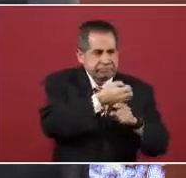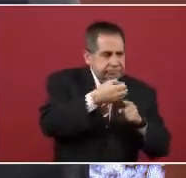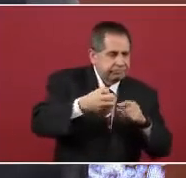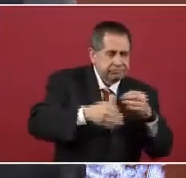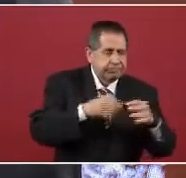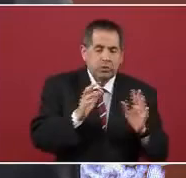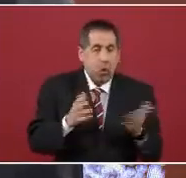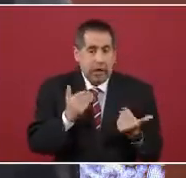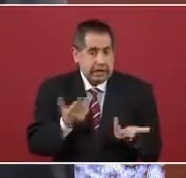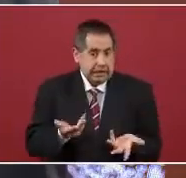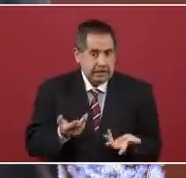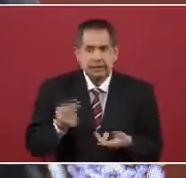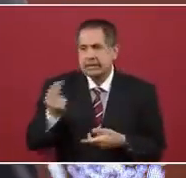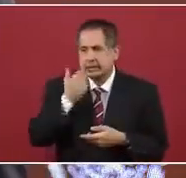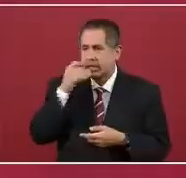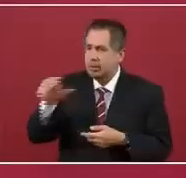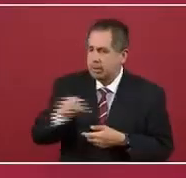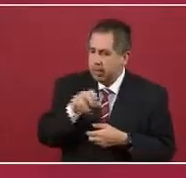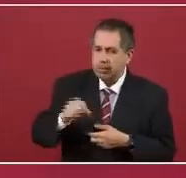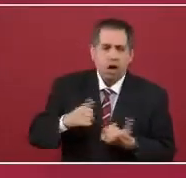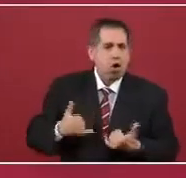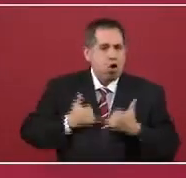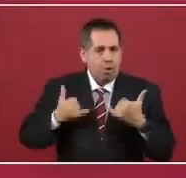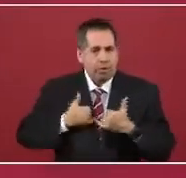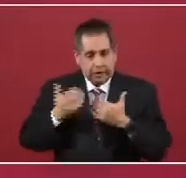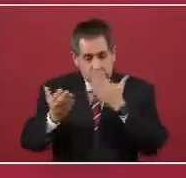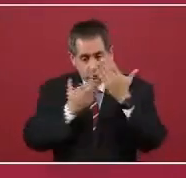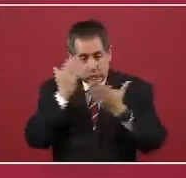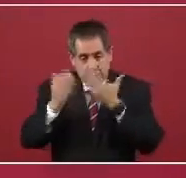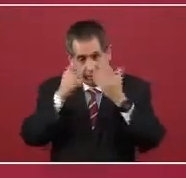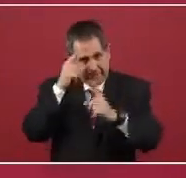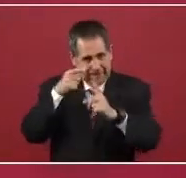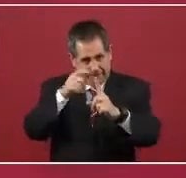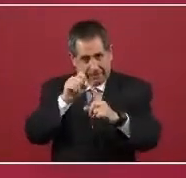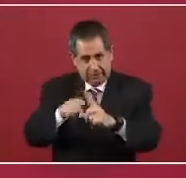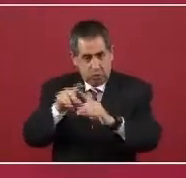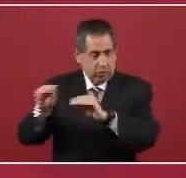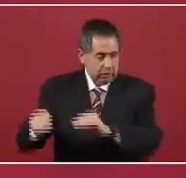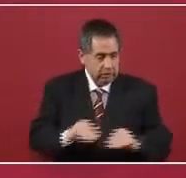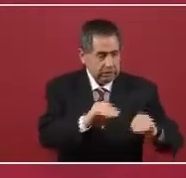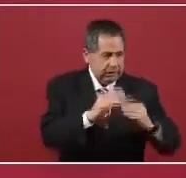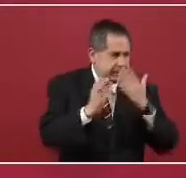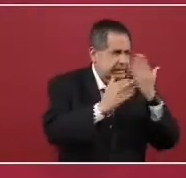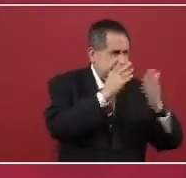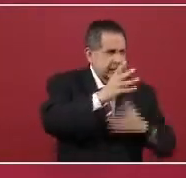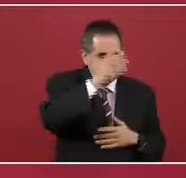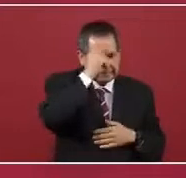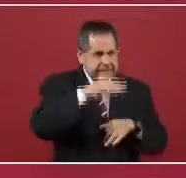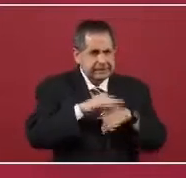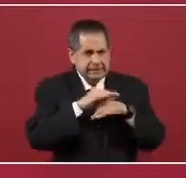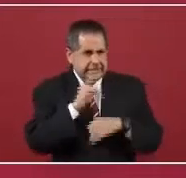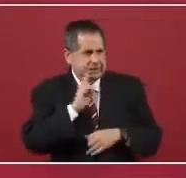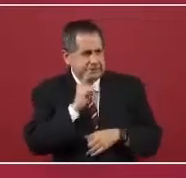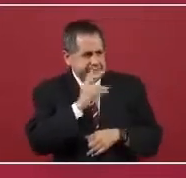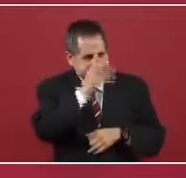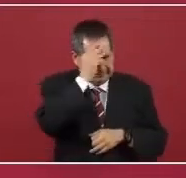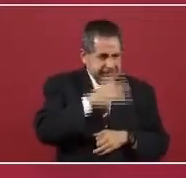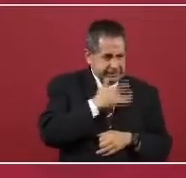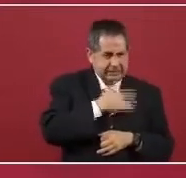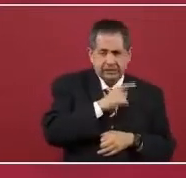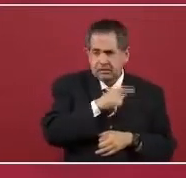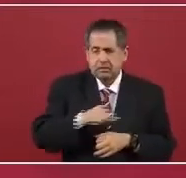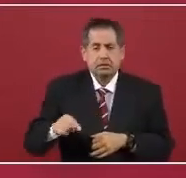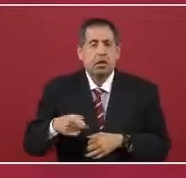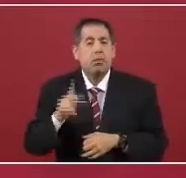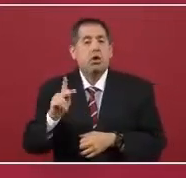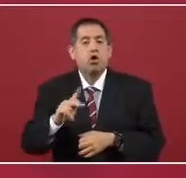sean jóvenes que están estudiando para este propósito y que vayan a formarse, que vayan a capacitarse. Pero todo